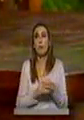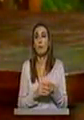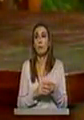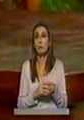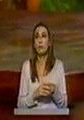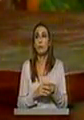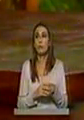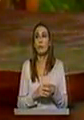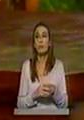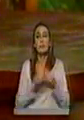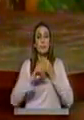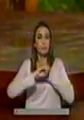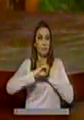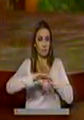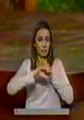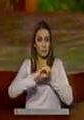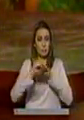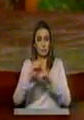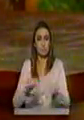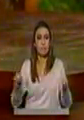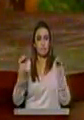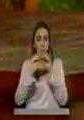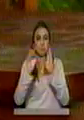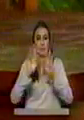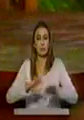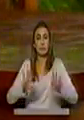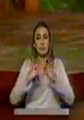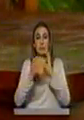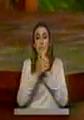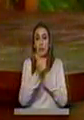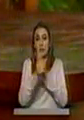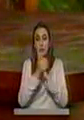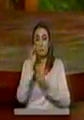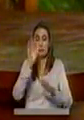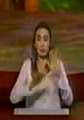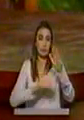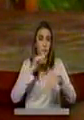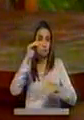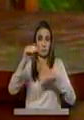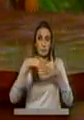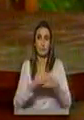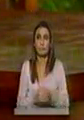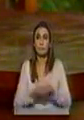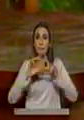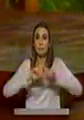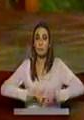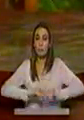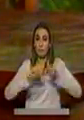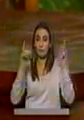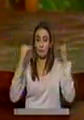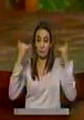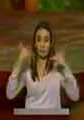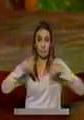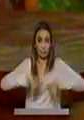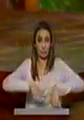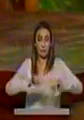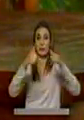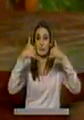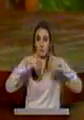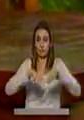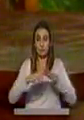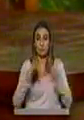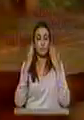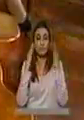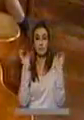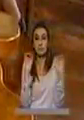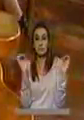de promoción. La capacitación y la promoción es muy importante en la actividad turística, permanentemente. No sé si el Ministerio